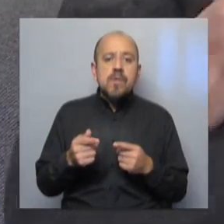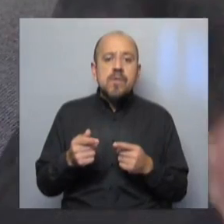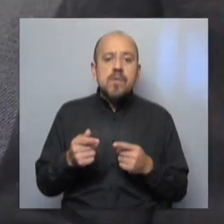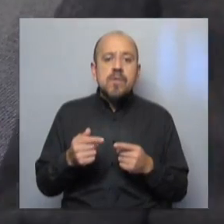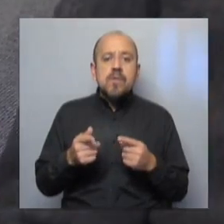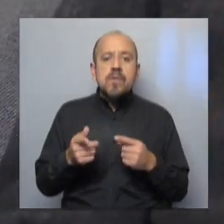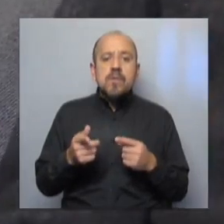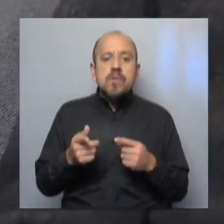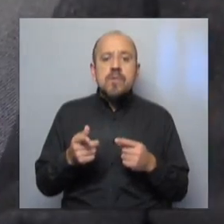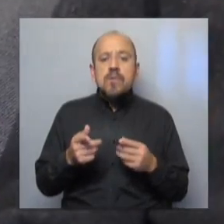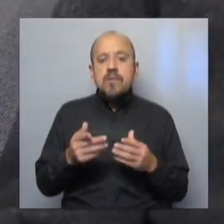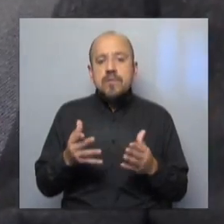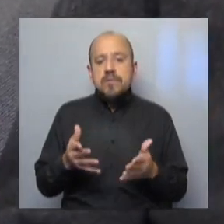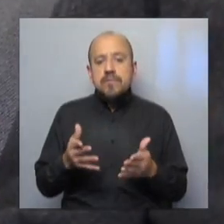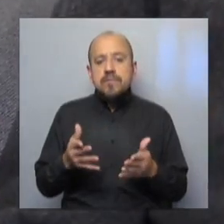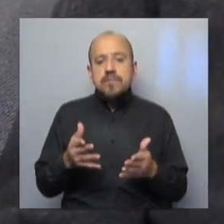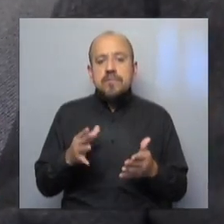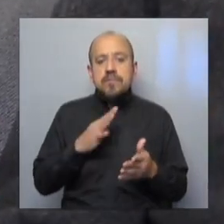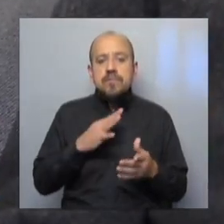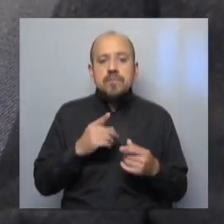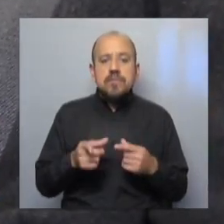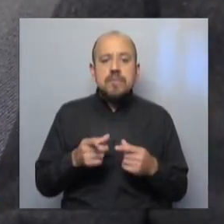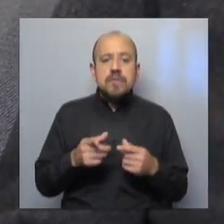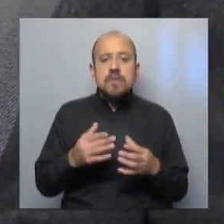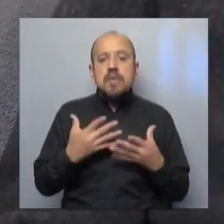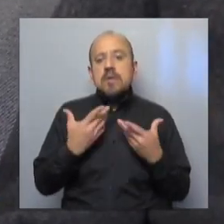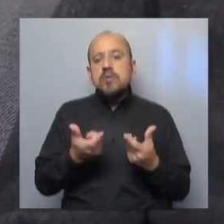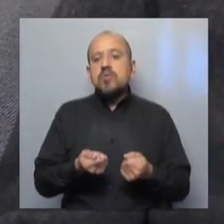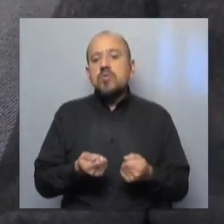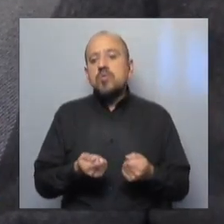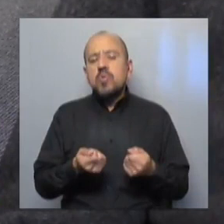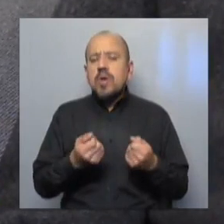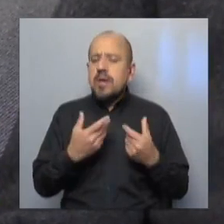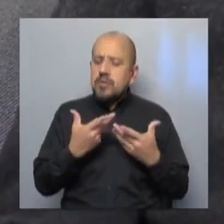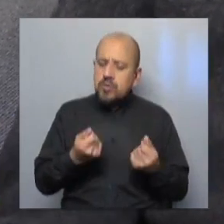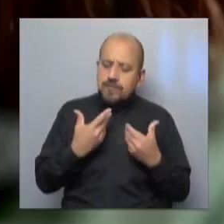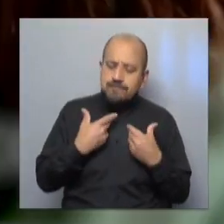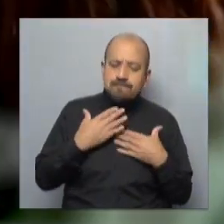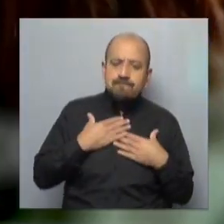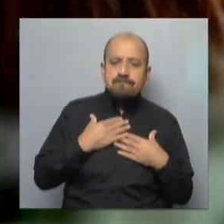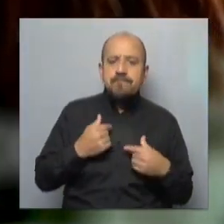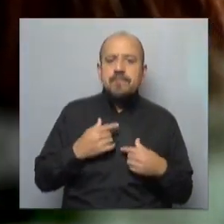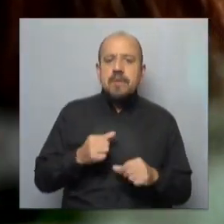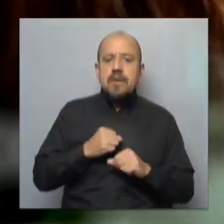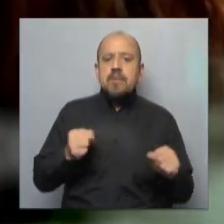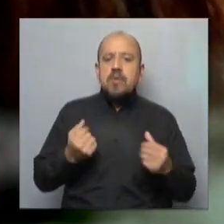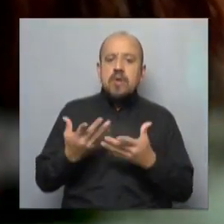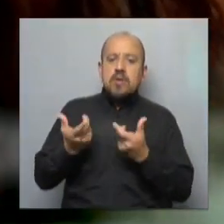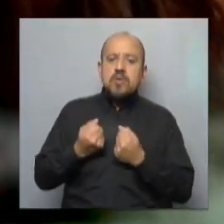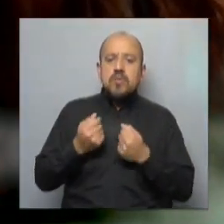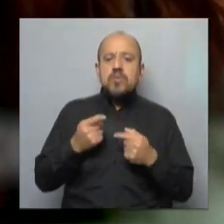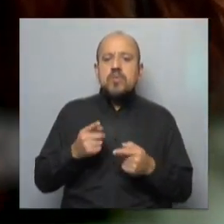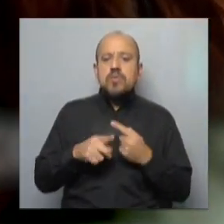me parece que también después de esto viene la ayuda para con nosotros mismos hay que para poder asesorar bien